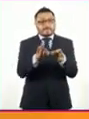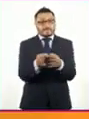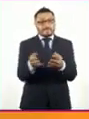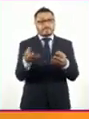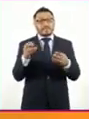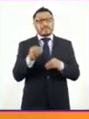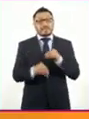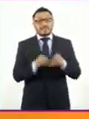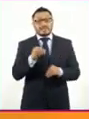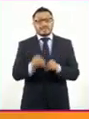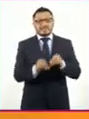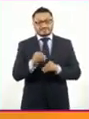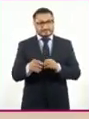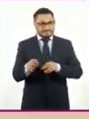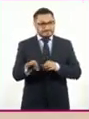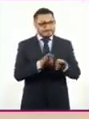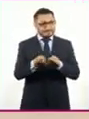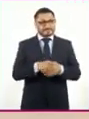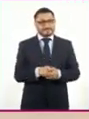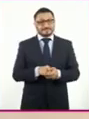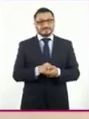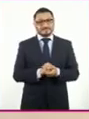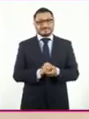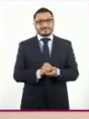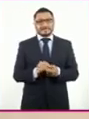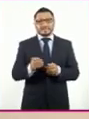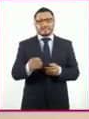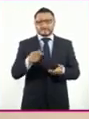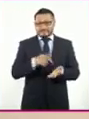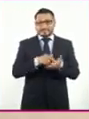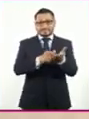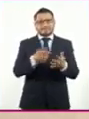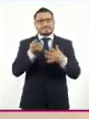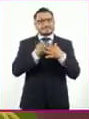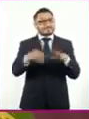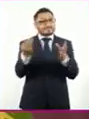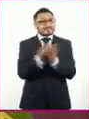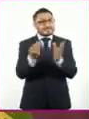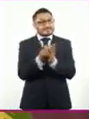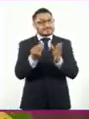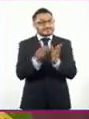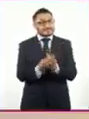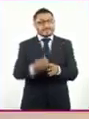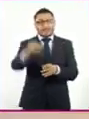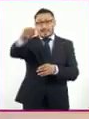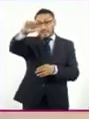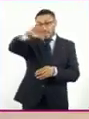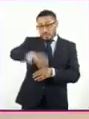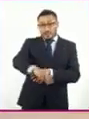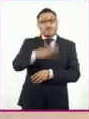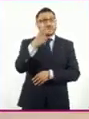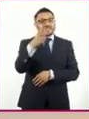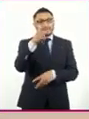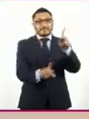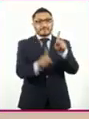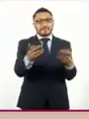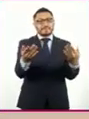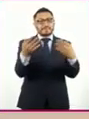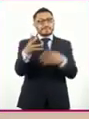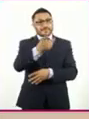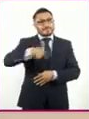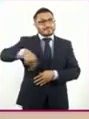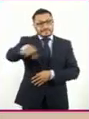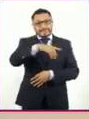el proceso de producción. Te propongo que iniciemos la sesión de hoy, en la que precisamente hablaremos con las y